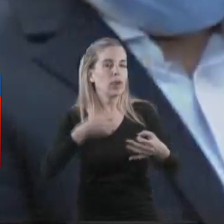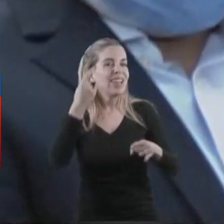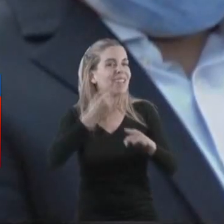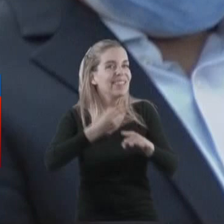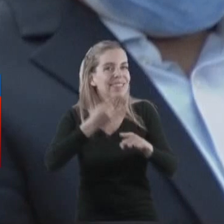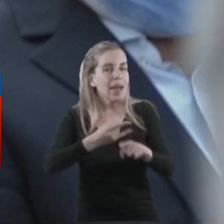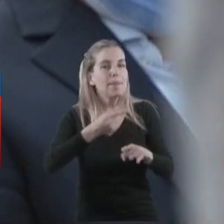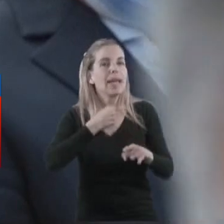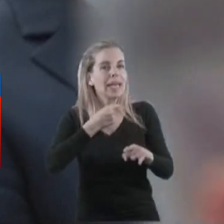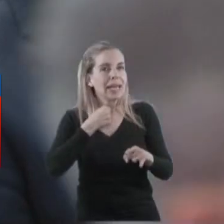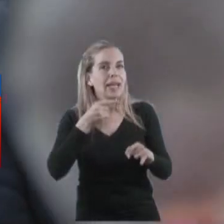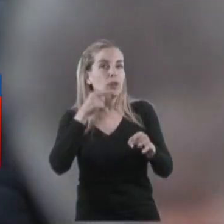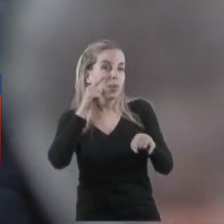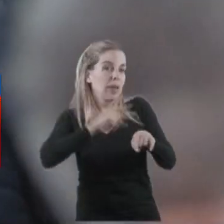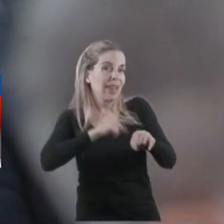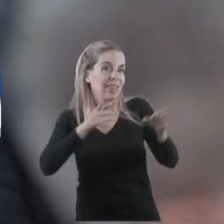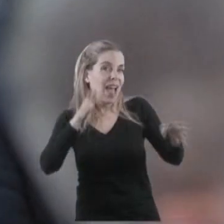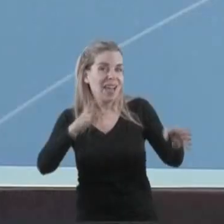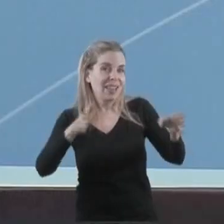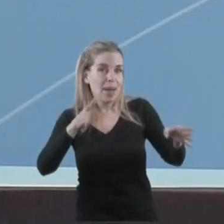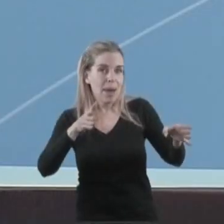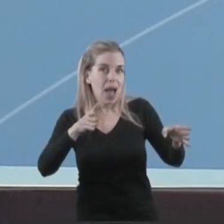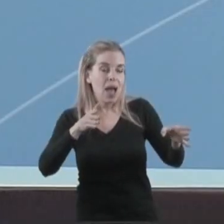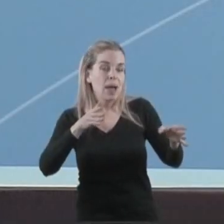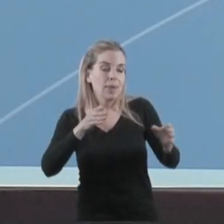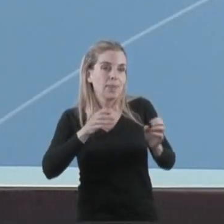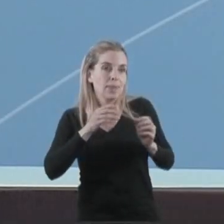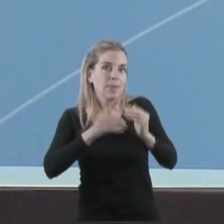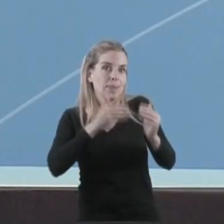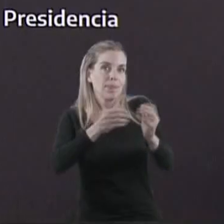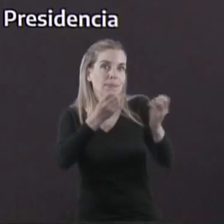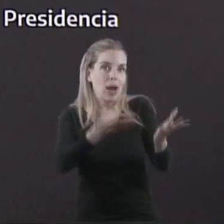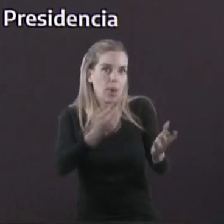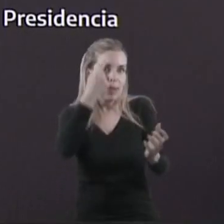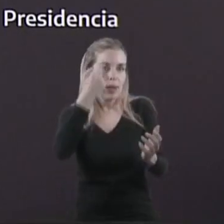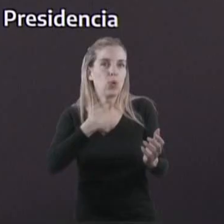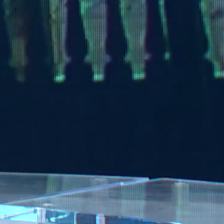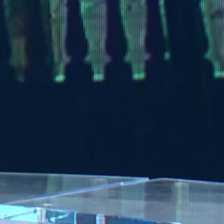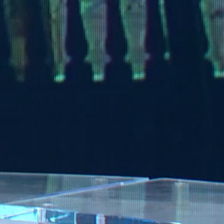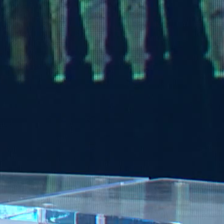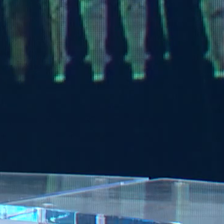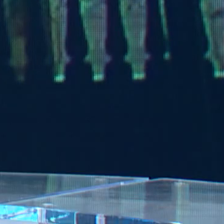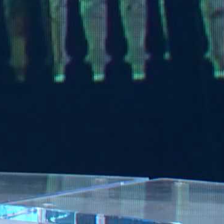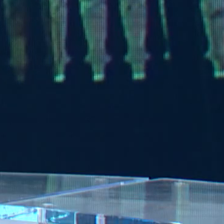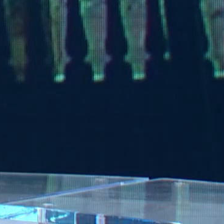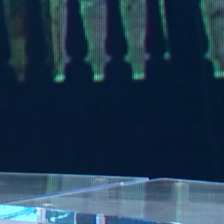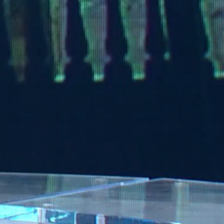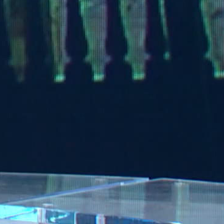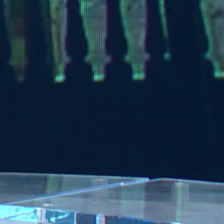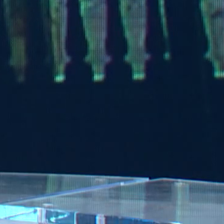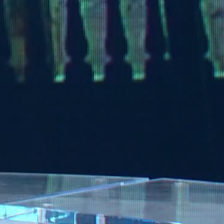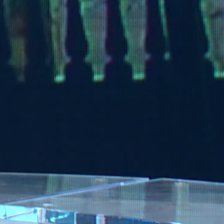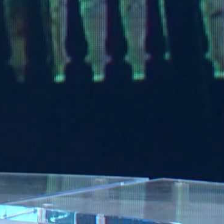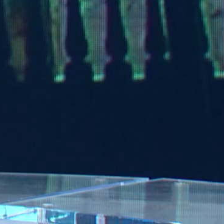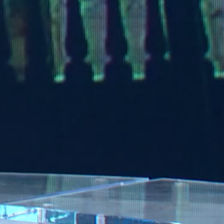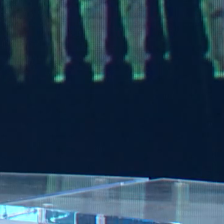buscando transitar este momento histórico de modo de haber dejado una Argentina mejor. Bueno, el discurso